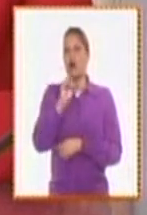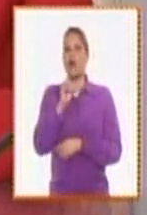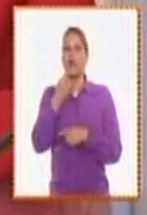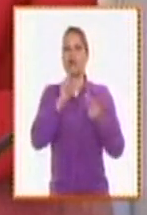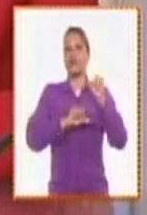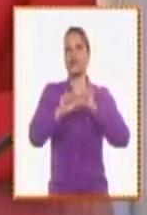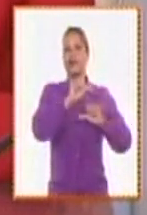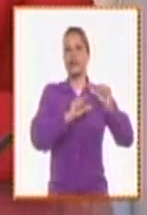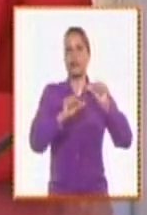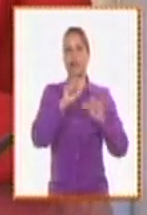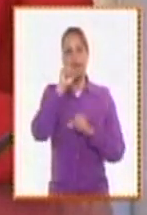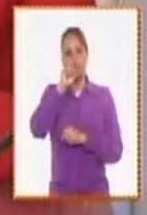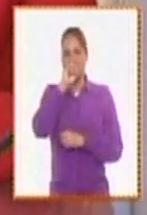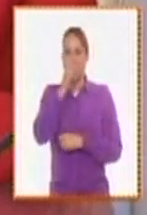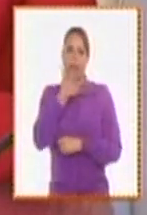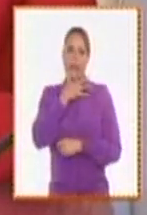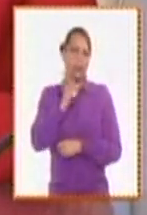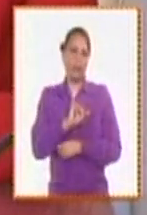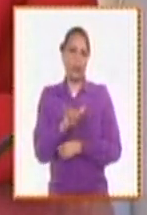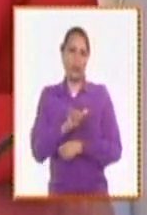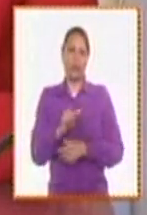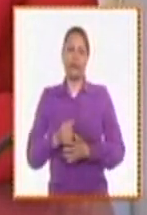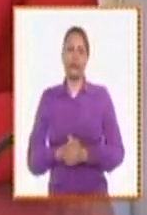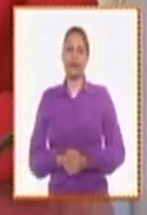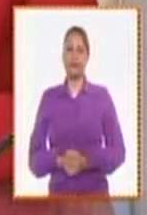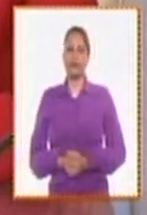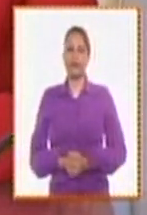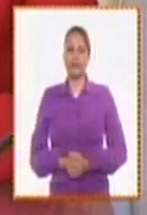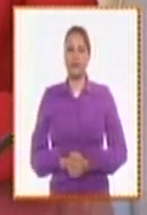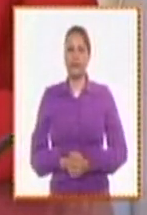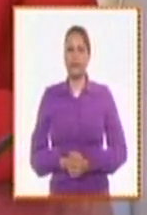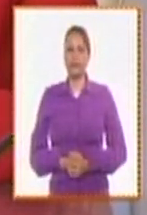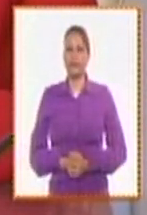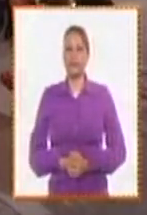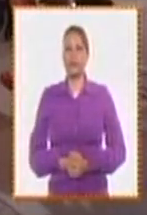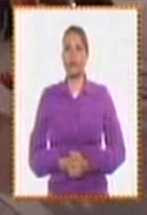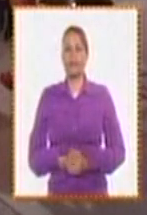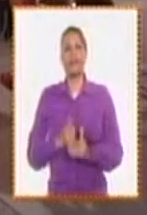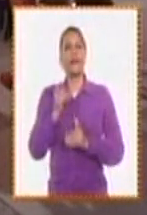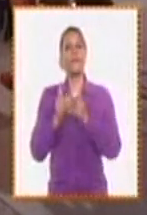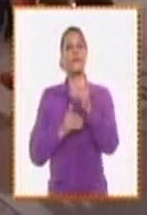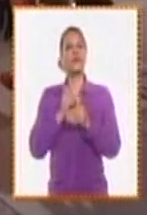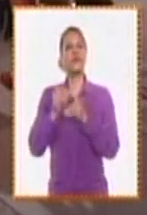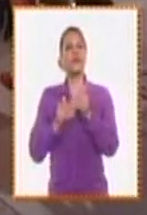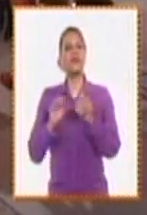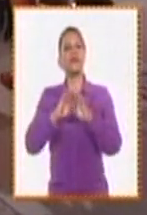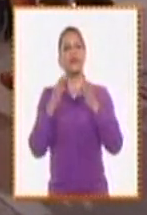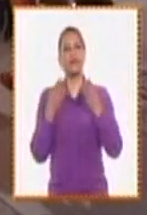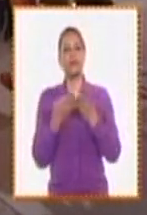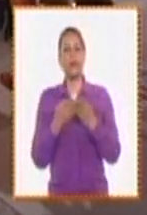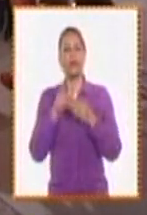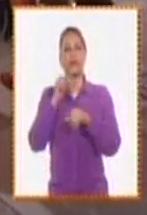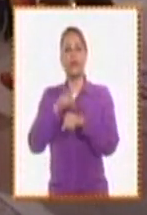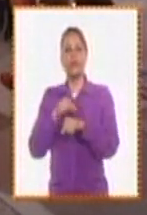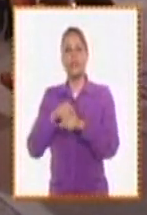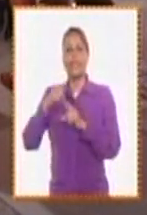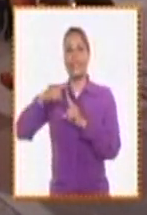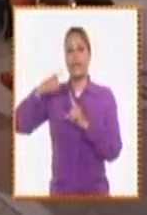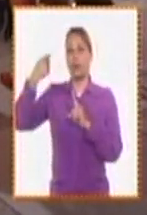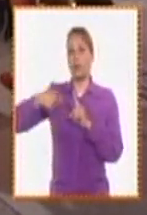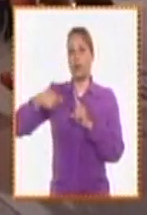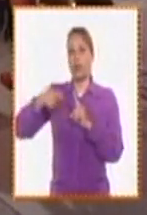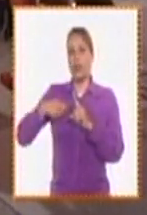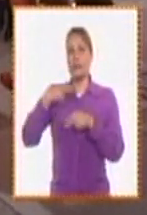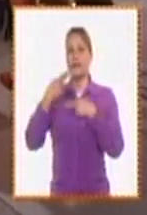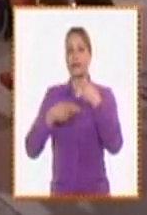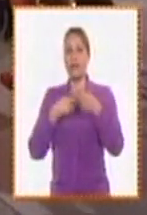sustancias ilícitas. Estos procesos, en sentido general, en todas las instancias de los tribunales, se tramitan